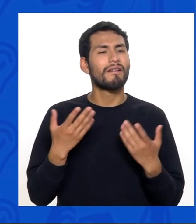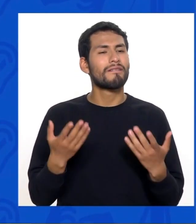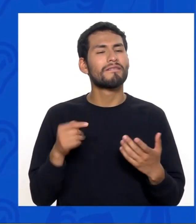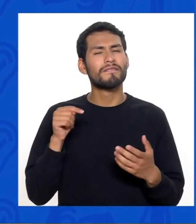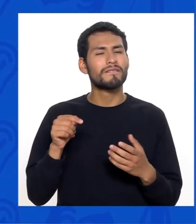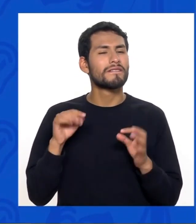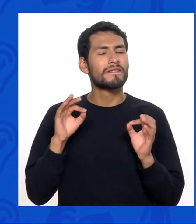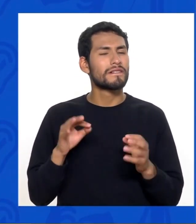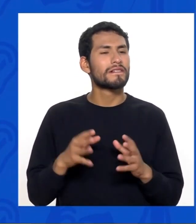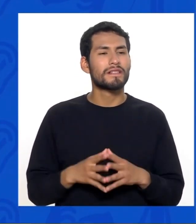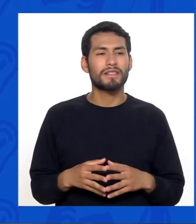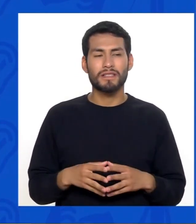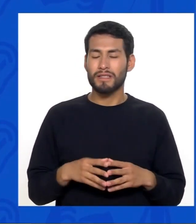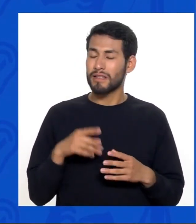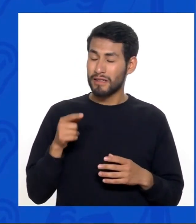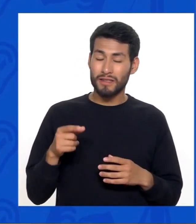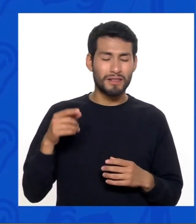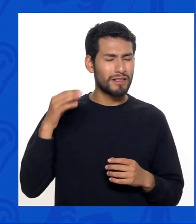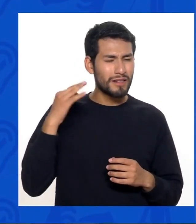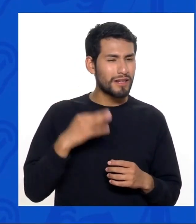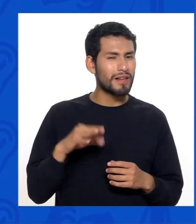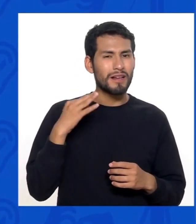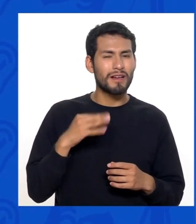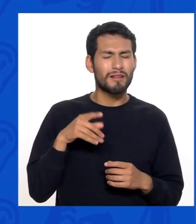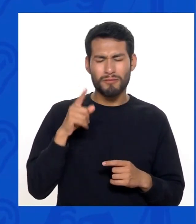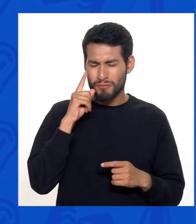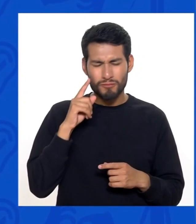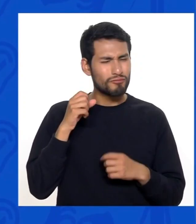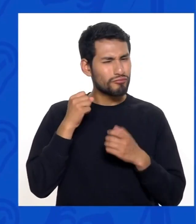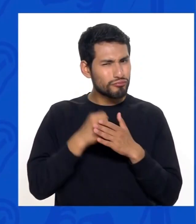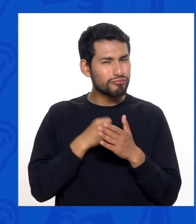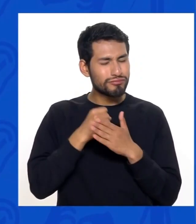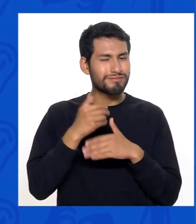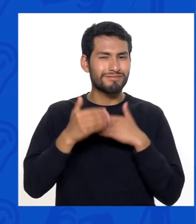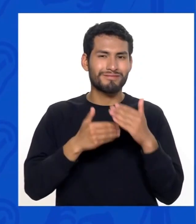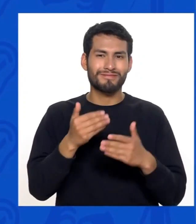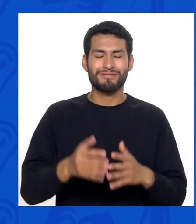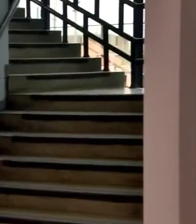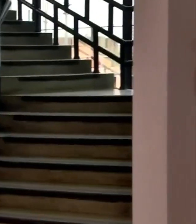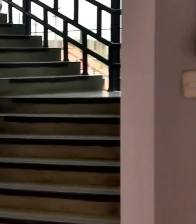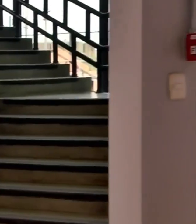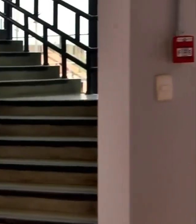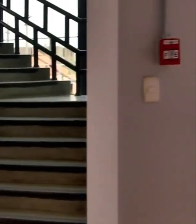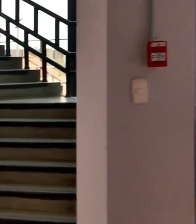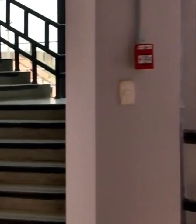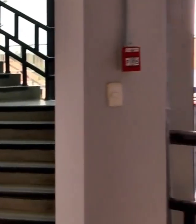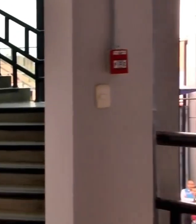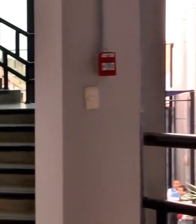y de alguna manera ella, de verdad, ella siempre va a seguir adelante.